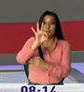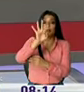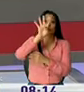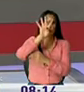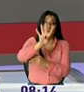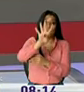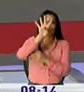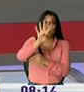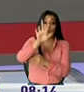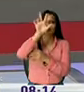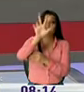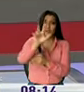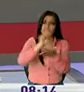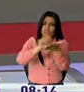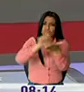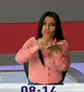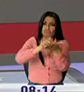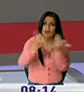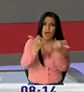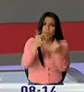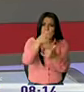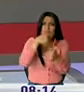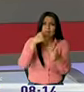099-443. Vaya tomando nota ahora que está de feriado.